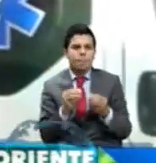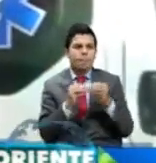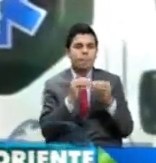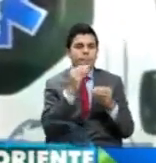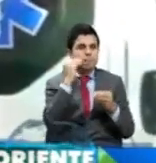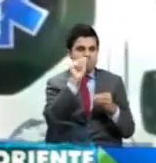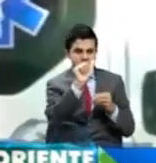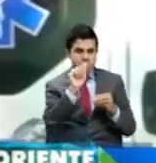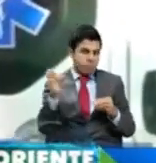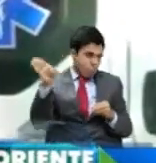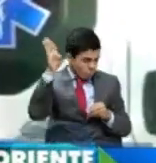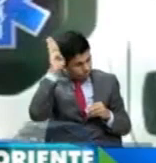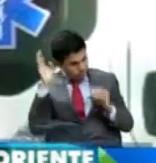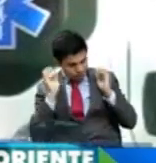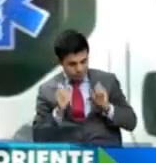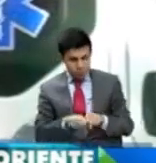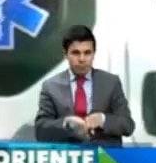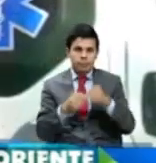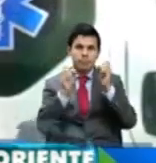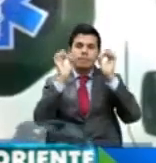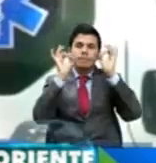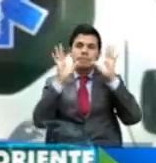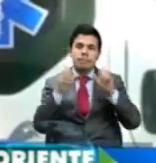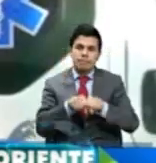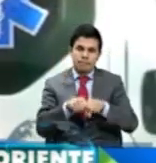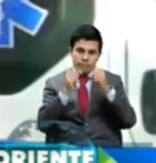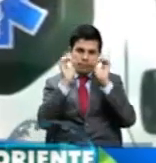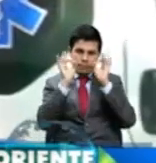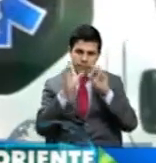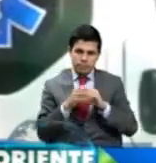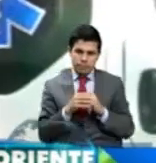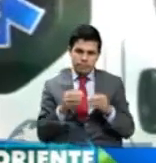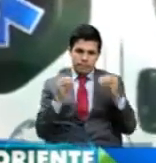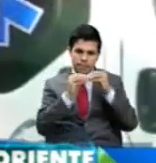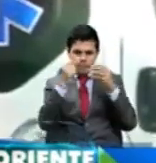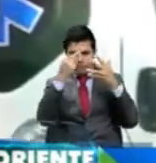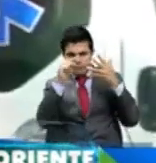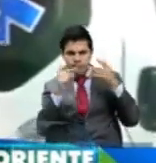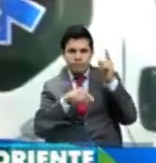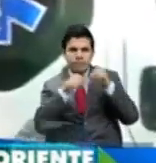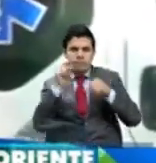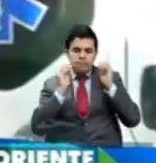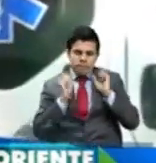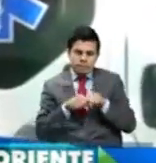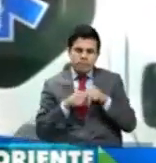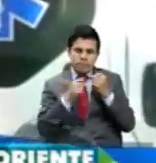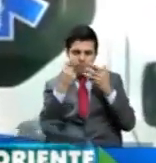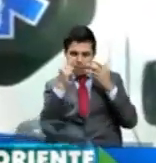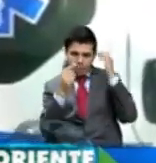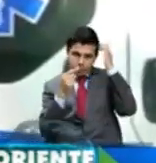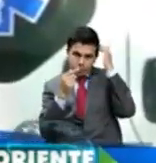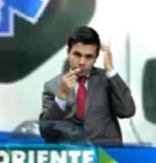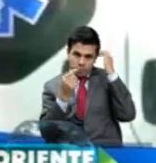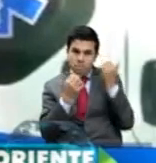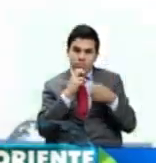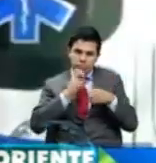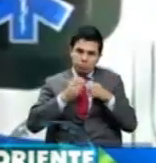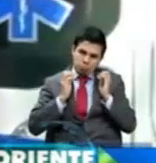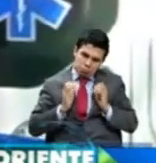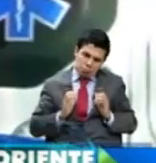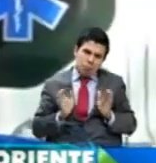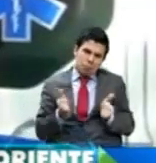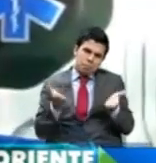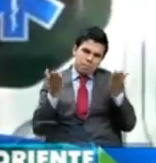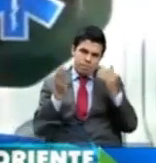por el trauma craneoencefálico que presentó. Los demás pacientes tienen politraumatismo, pero se encuentran en este momento estables.